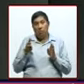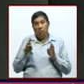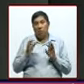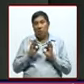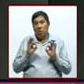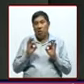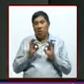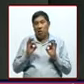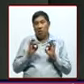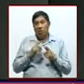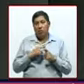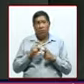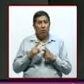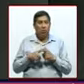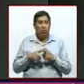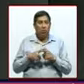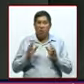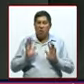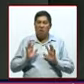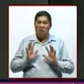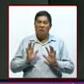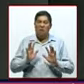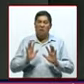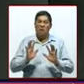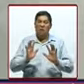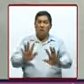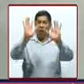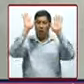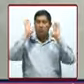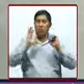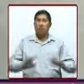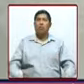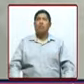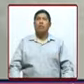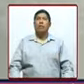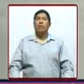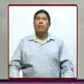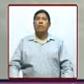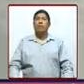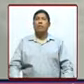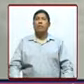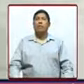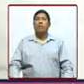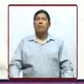sale nadie y empujándolo llevan el auto.